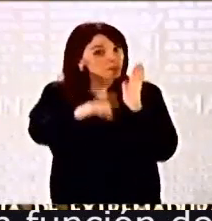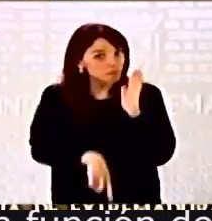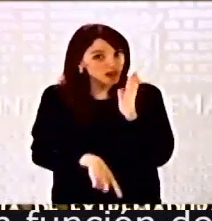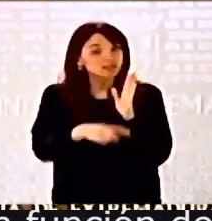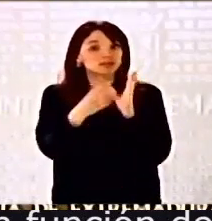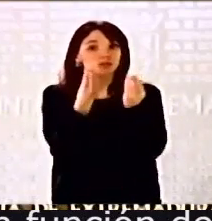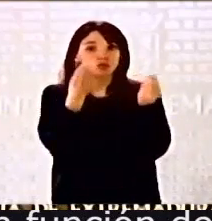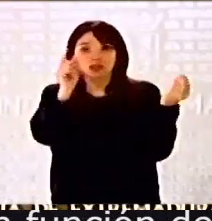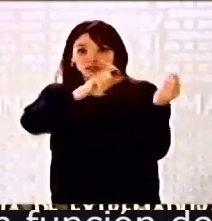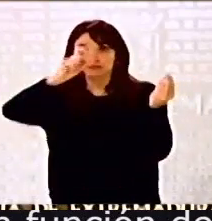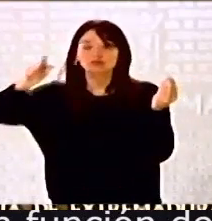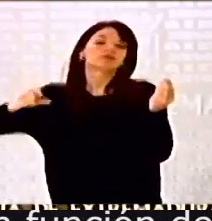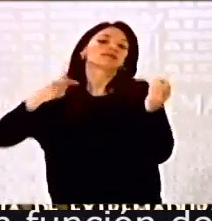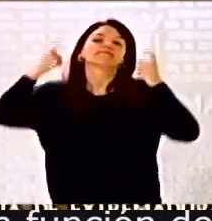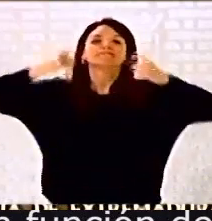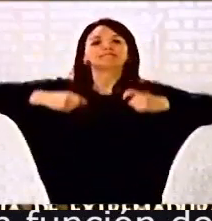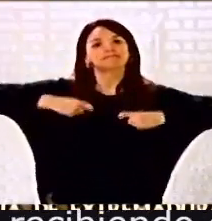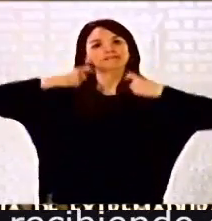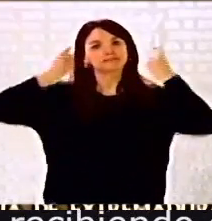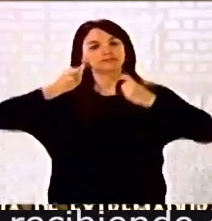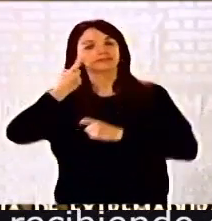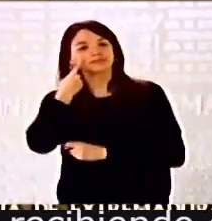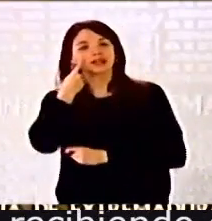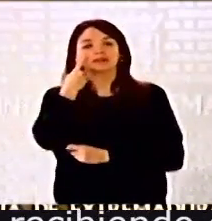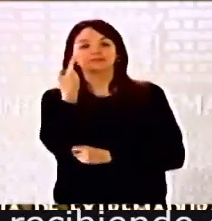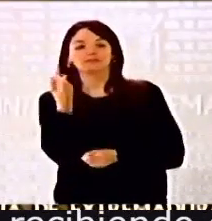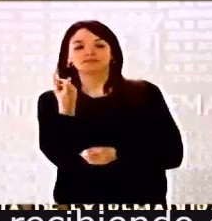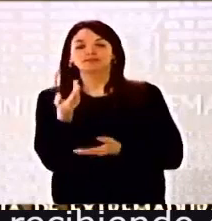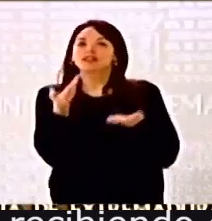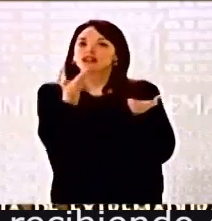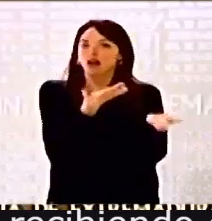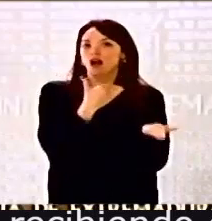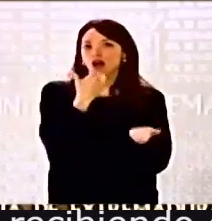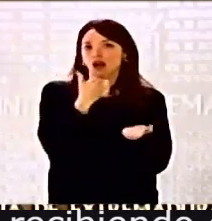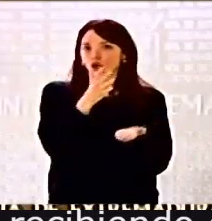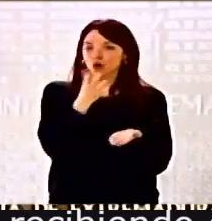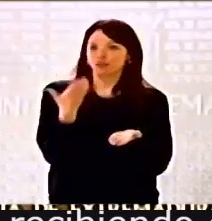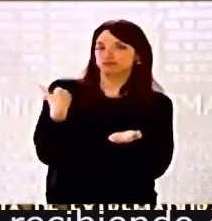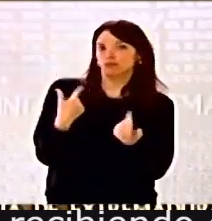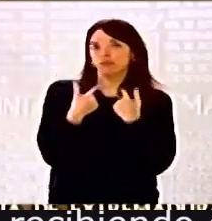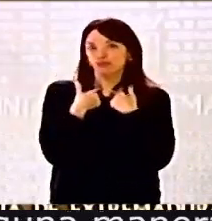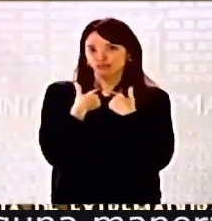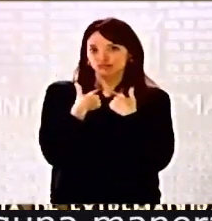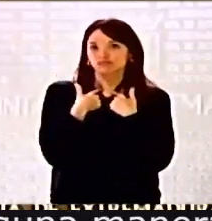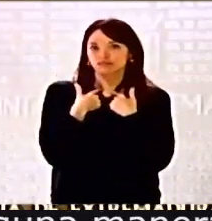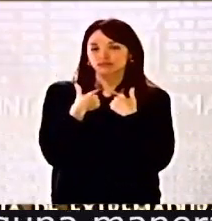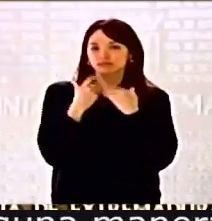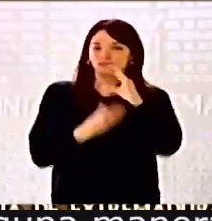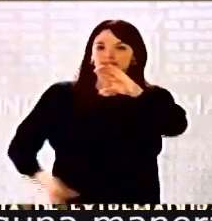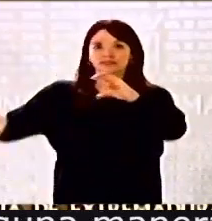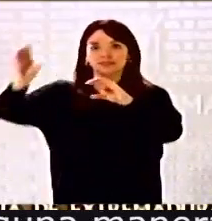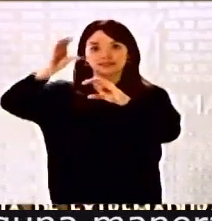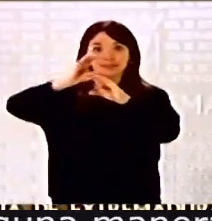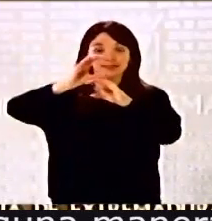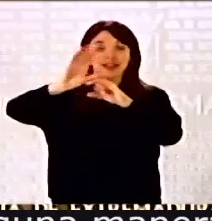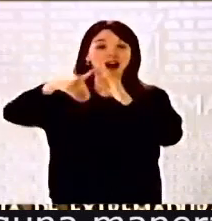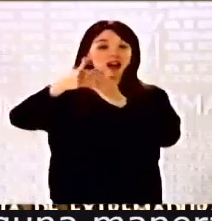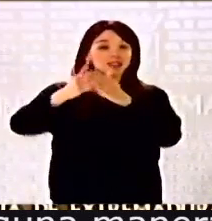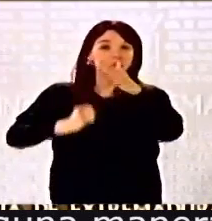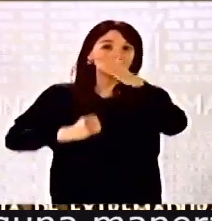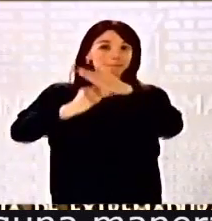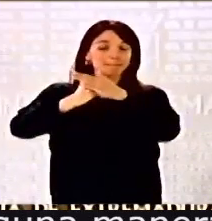vamos a intentar compensar de alguna manera esa pérdida hasta llegar al salario mínimo interprofesional, tanto de